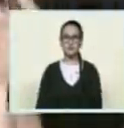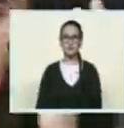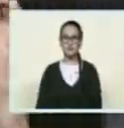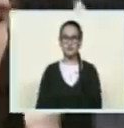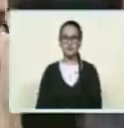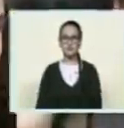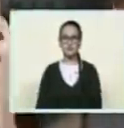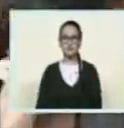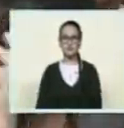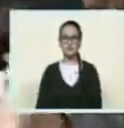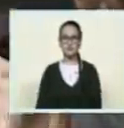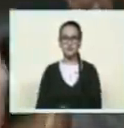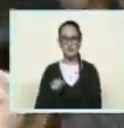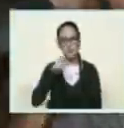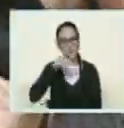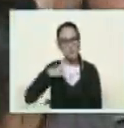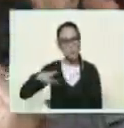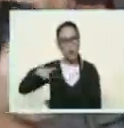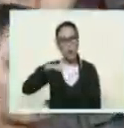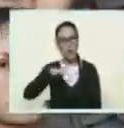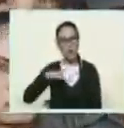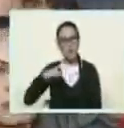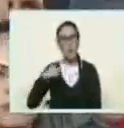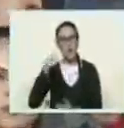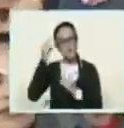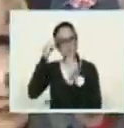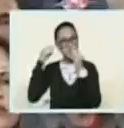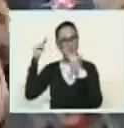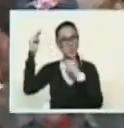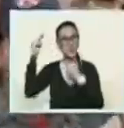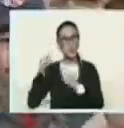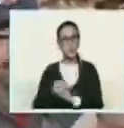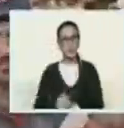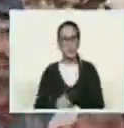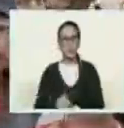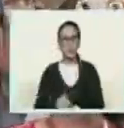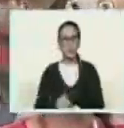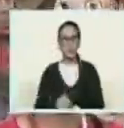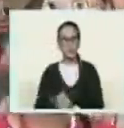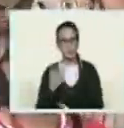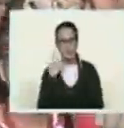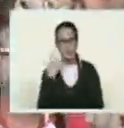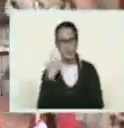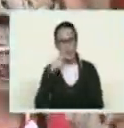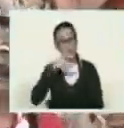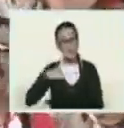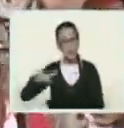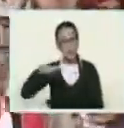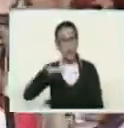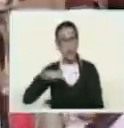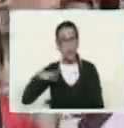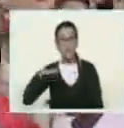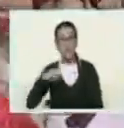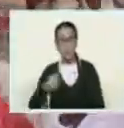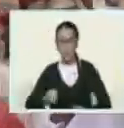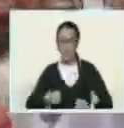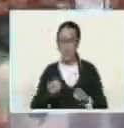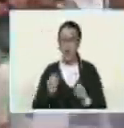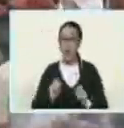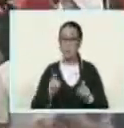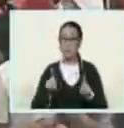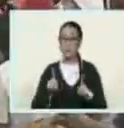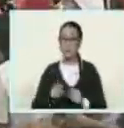Pero además el pueblo venezolano ha madurado y observa. El pueblo sin duda alguna le dio una